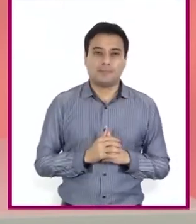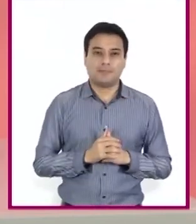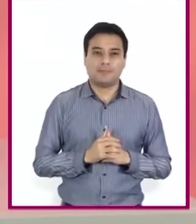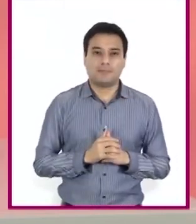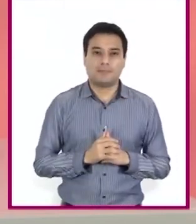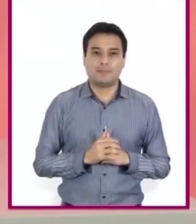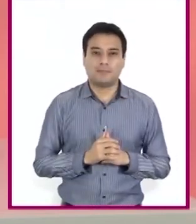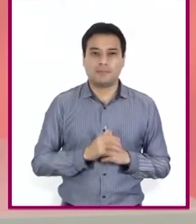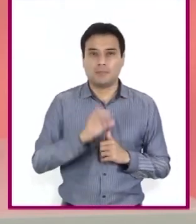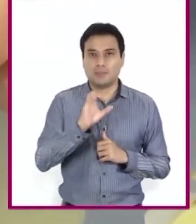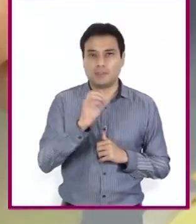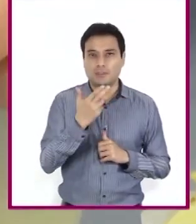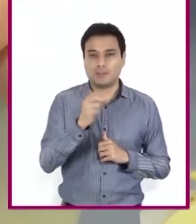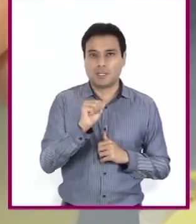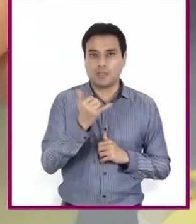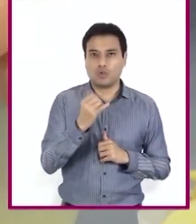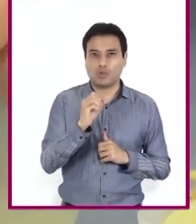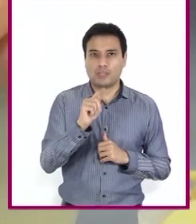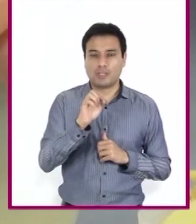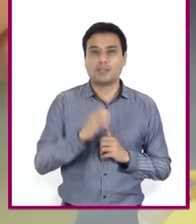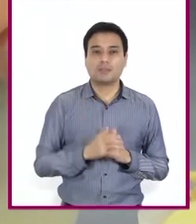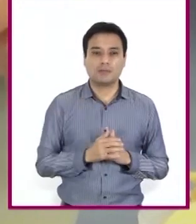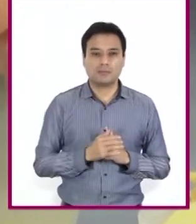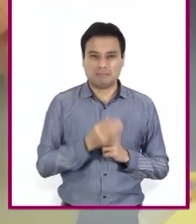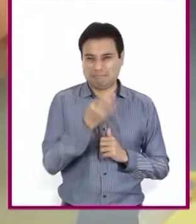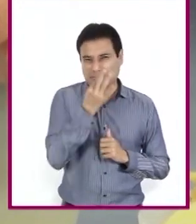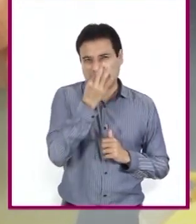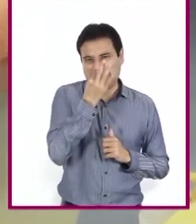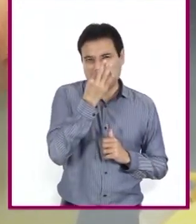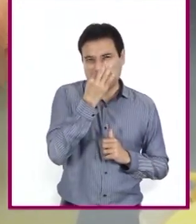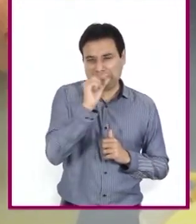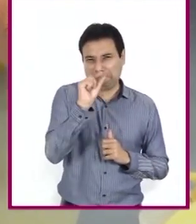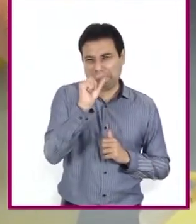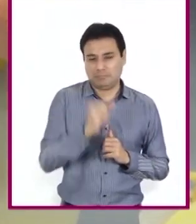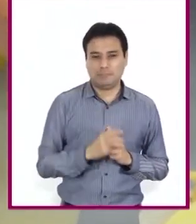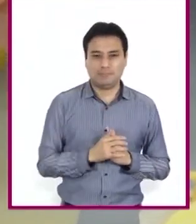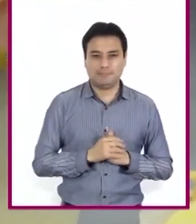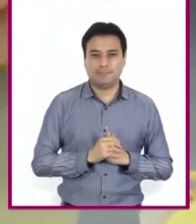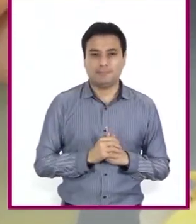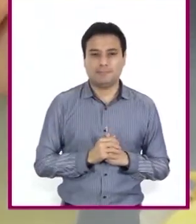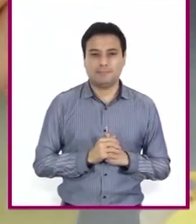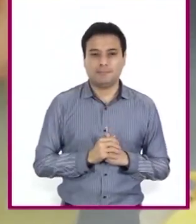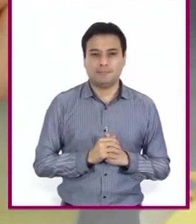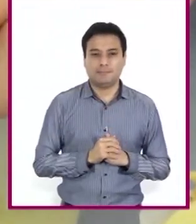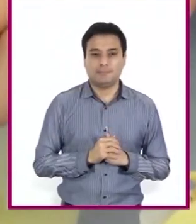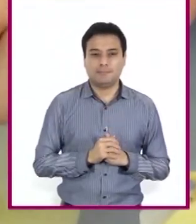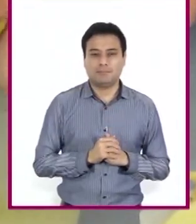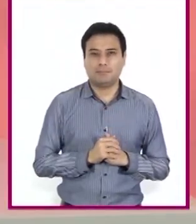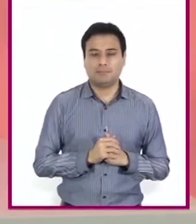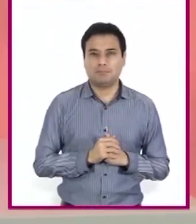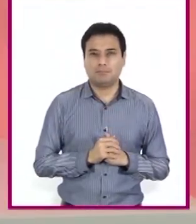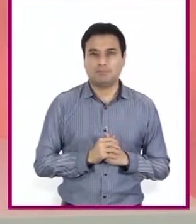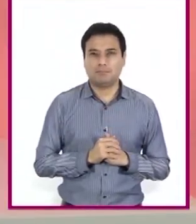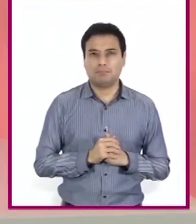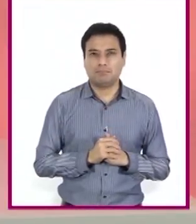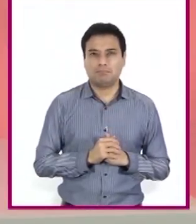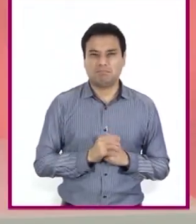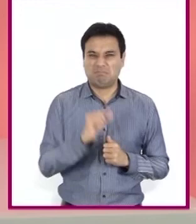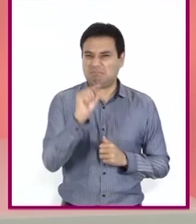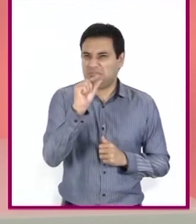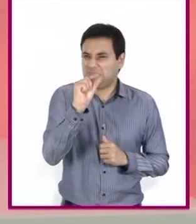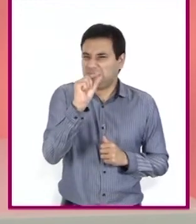En el chayote, si se dan cuenta, es muy, muy poco. Entonces, casi no hay